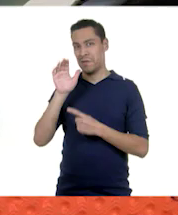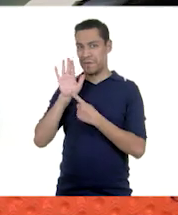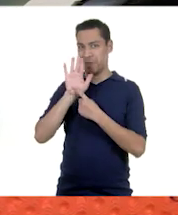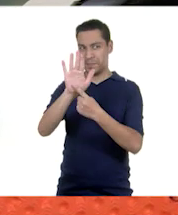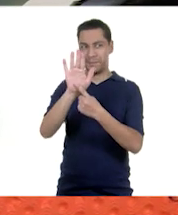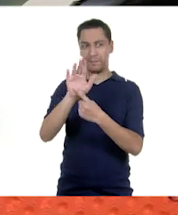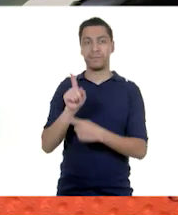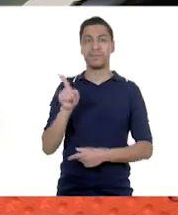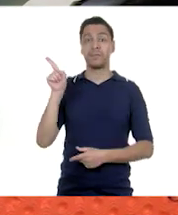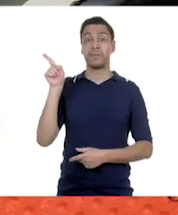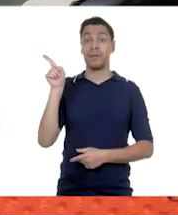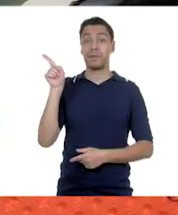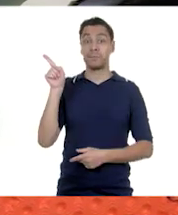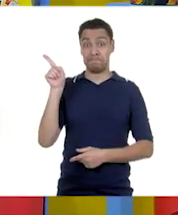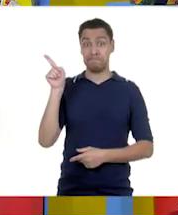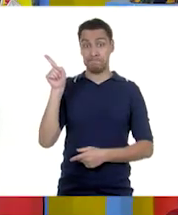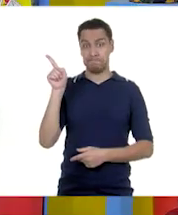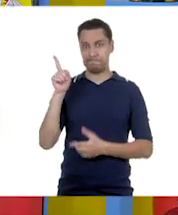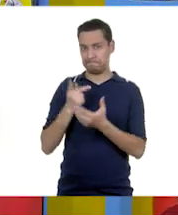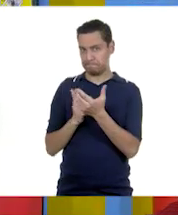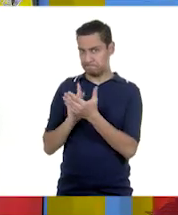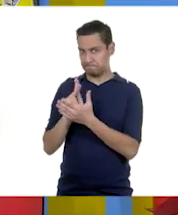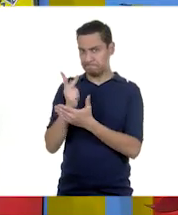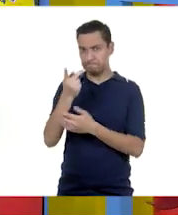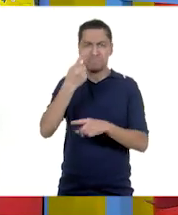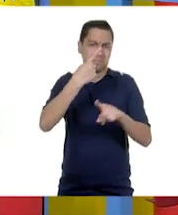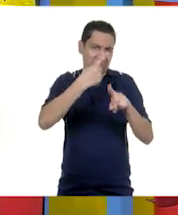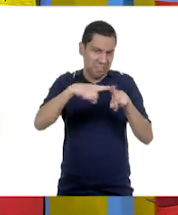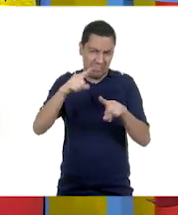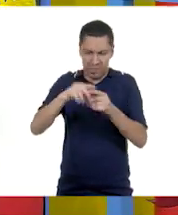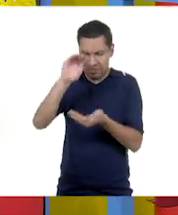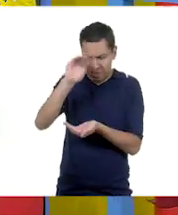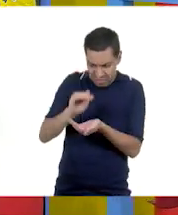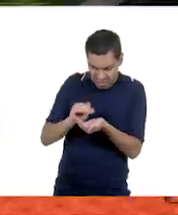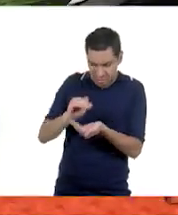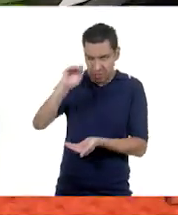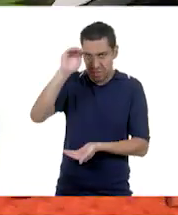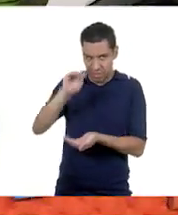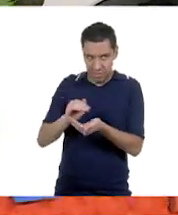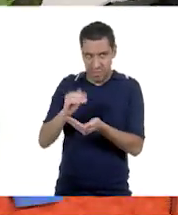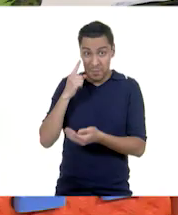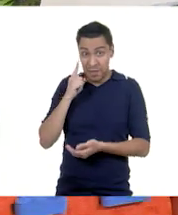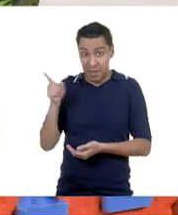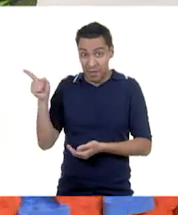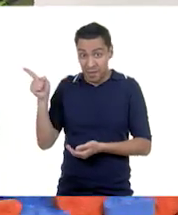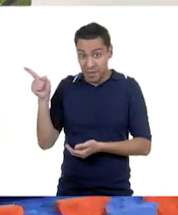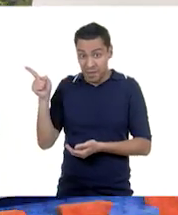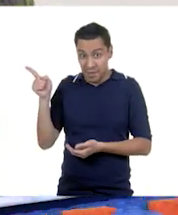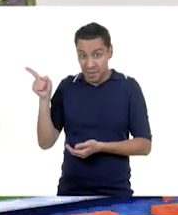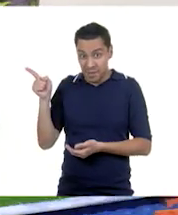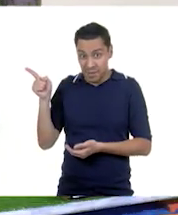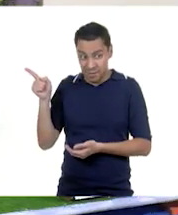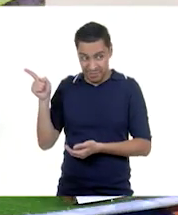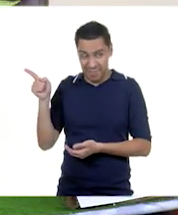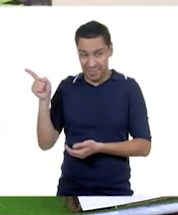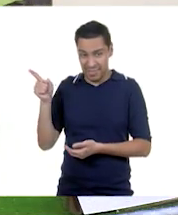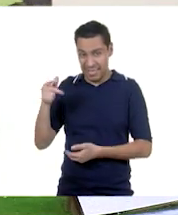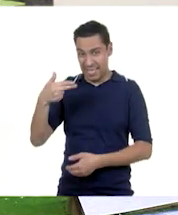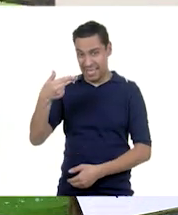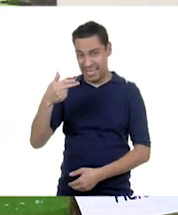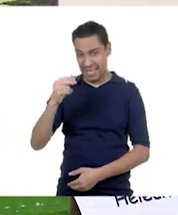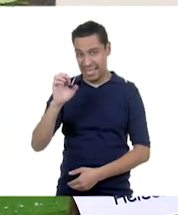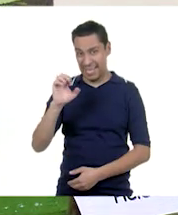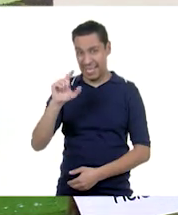Esta planta puede haber de diferentes tamaños y creo que Ya la destapé y es el helecho.